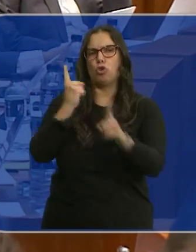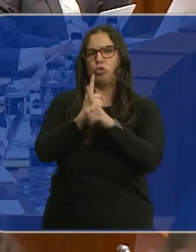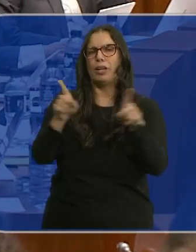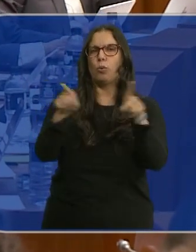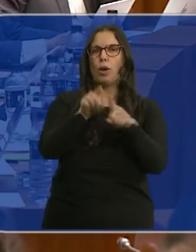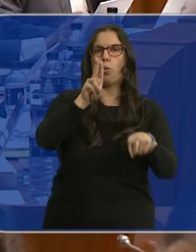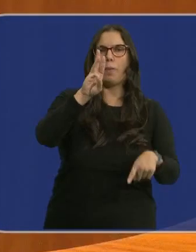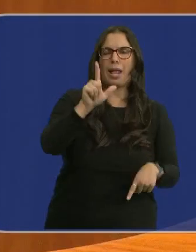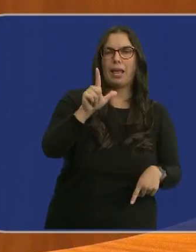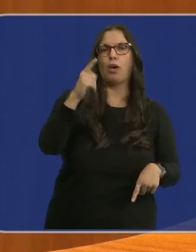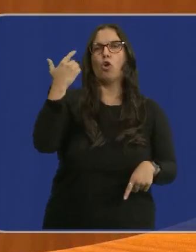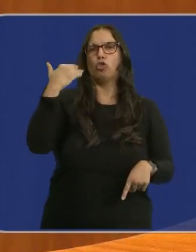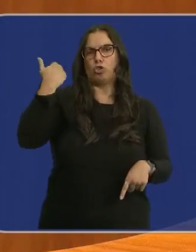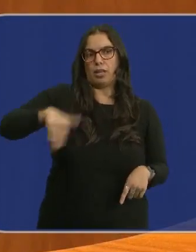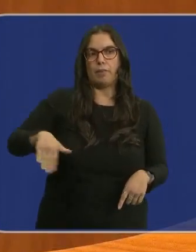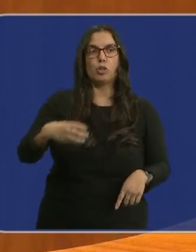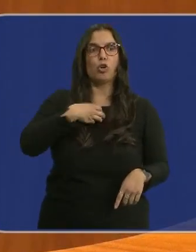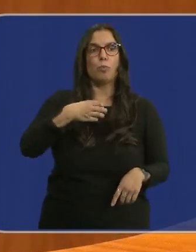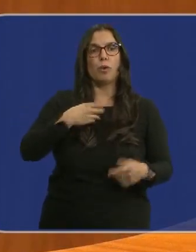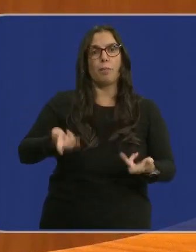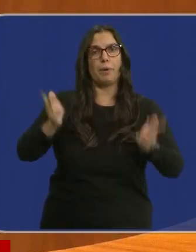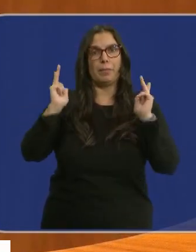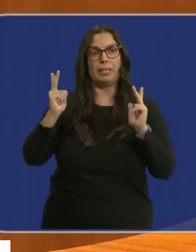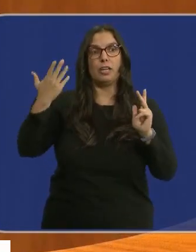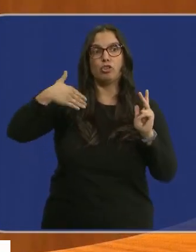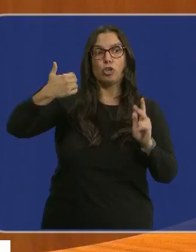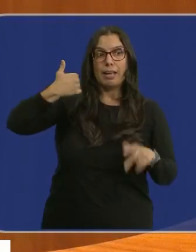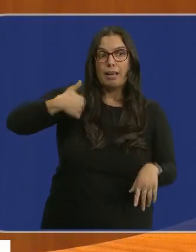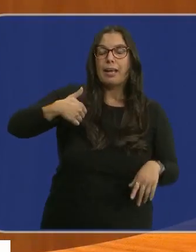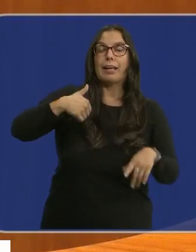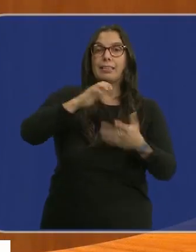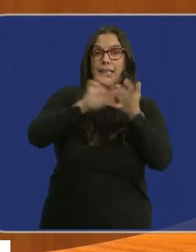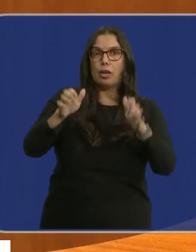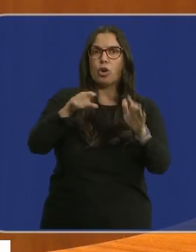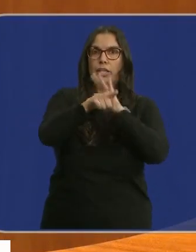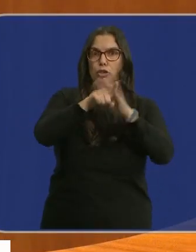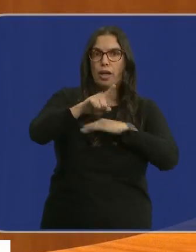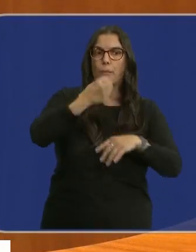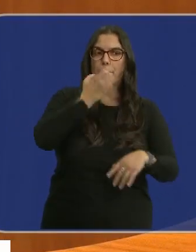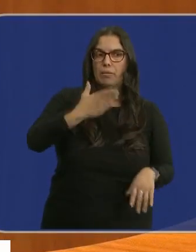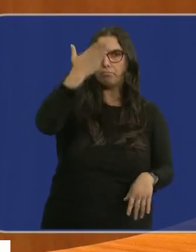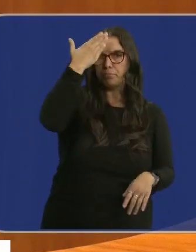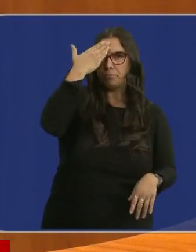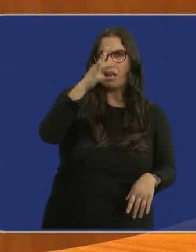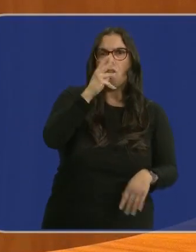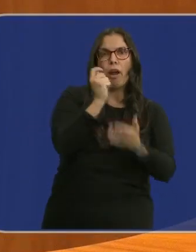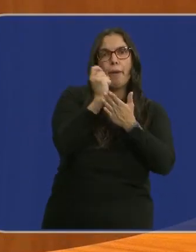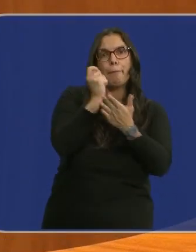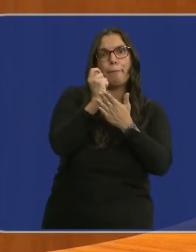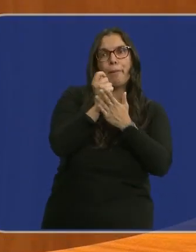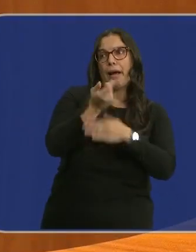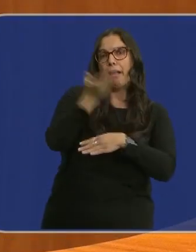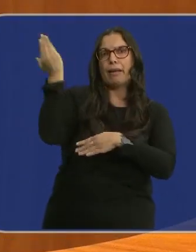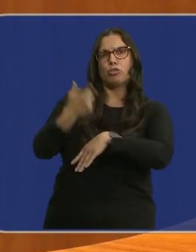que UPL Soria Ya. No podemos permitir que Castilla y León, que ha sabido gestionar con sensatez, se convierta en pagadora silenciosa